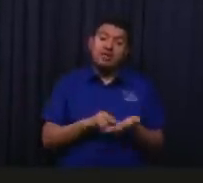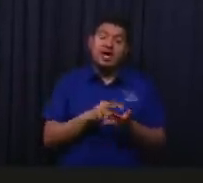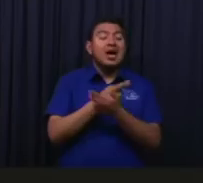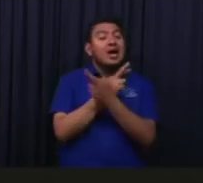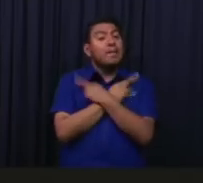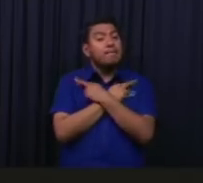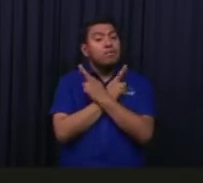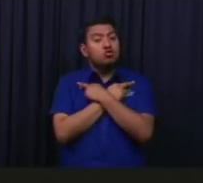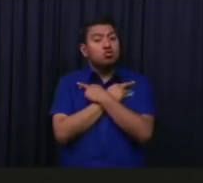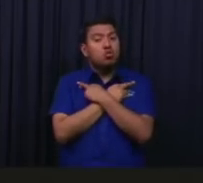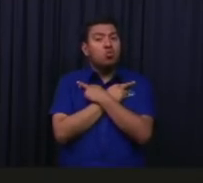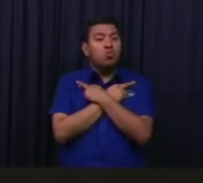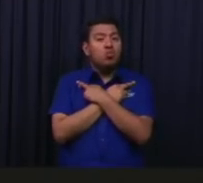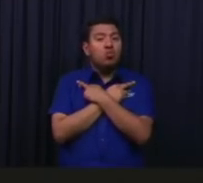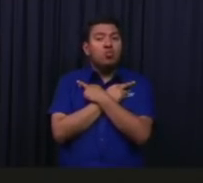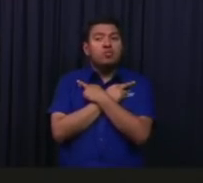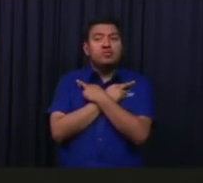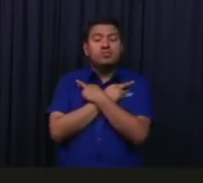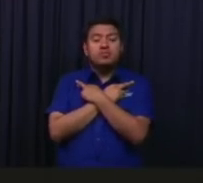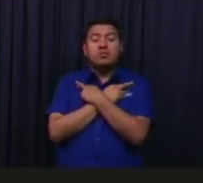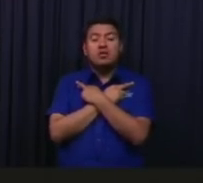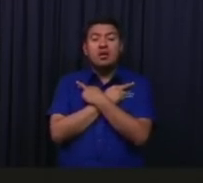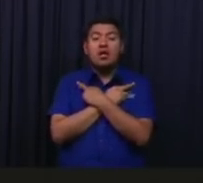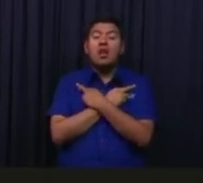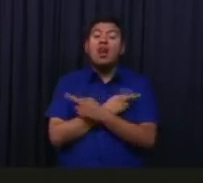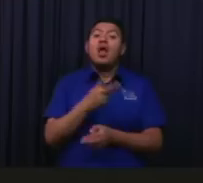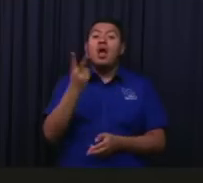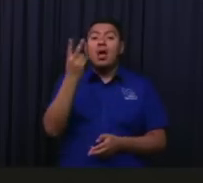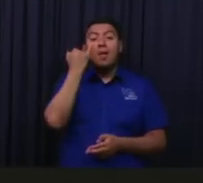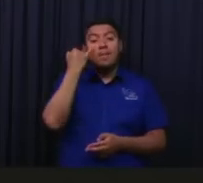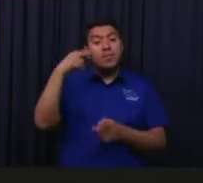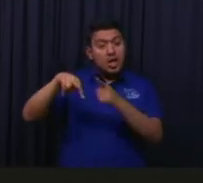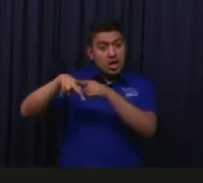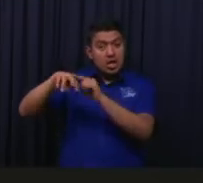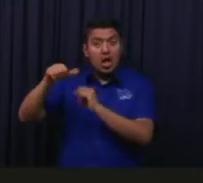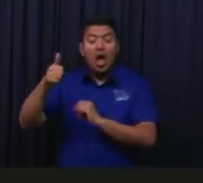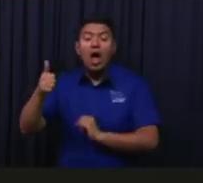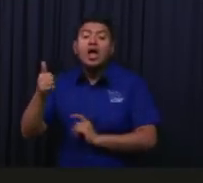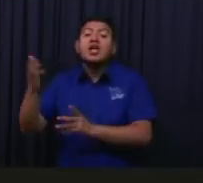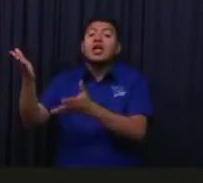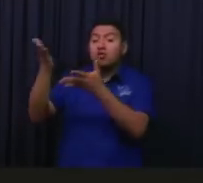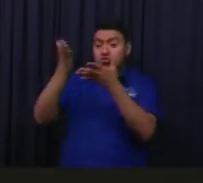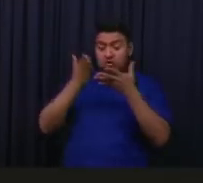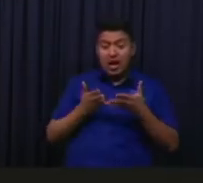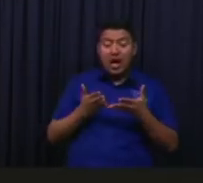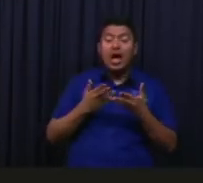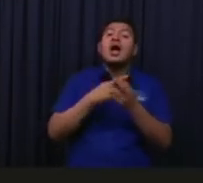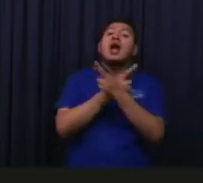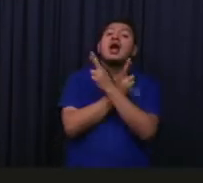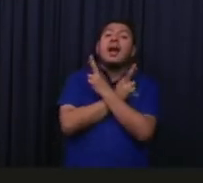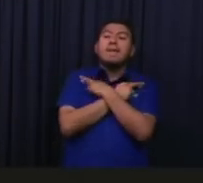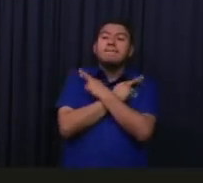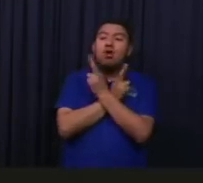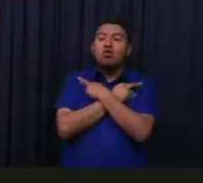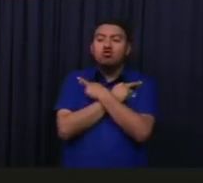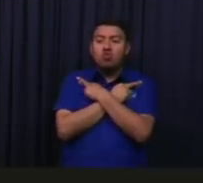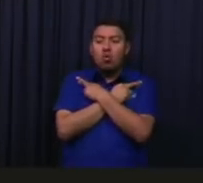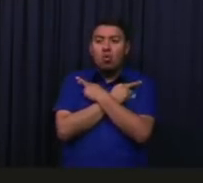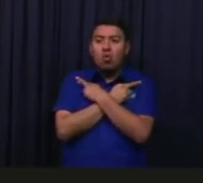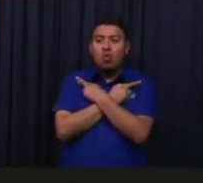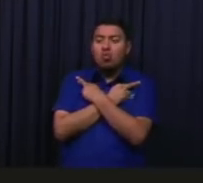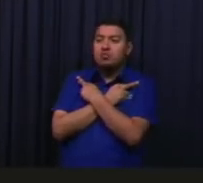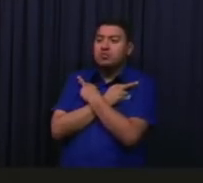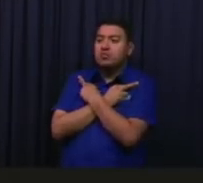Entonces tendríamos que decir: la viña que nos concede reposo. Y cuando yo